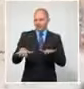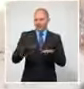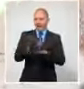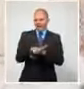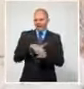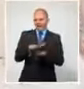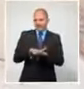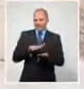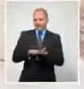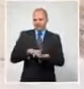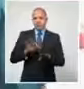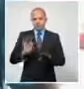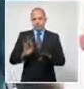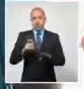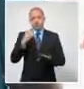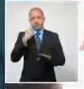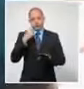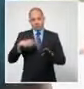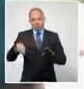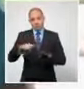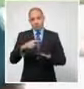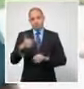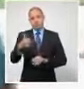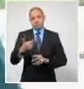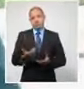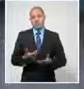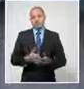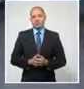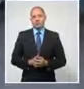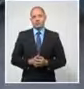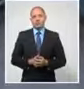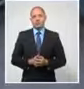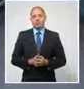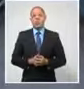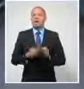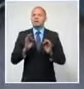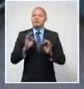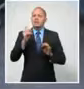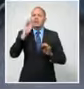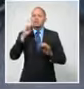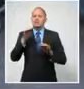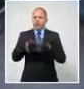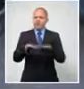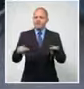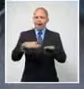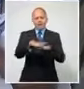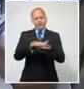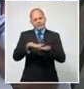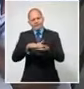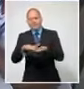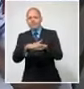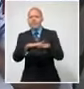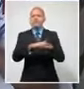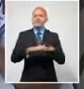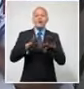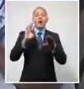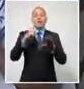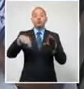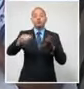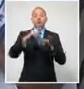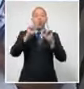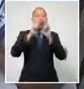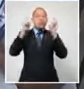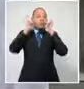las 4 salas con que cuenta el centro en la ciudad espirituana. También limpian cada espacio o superficie, todos usan el nasobuco y